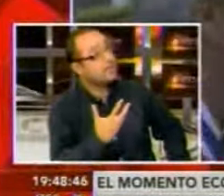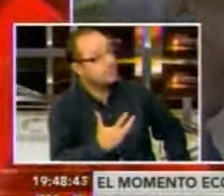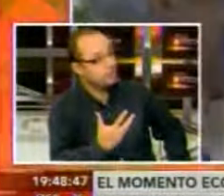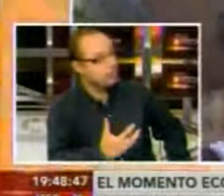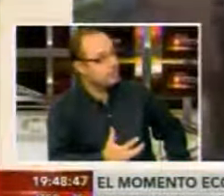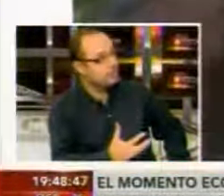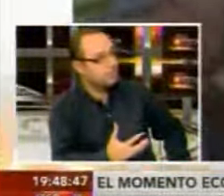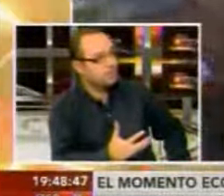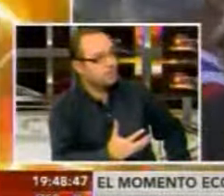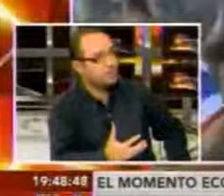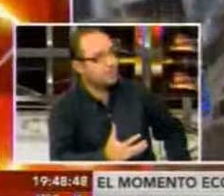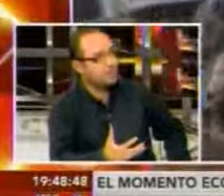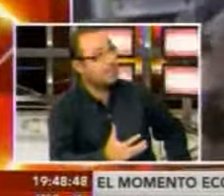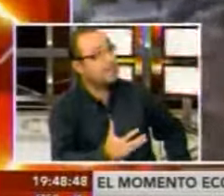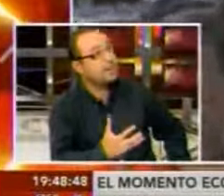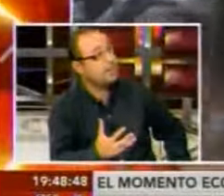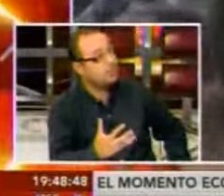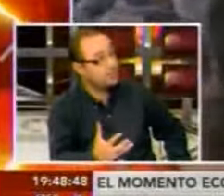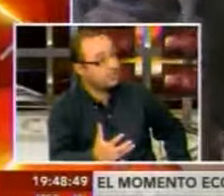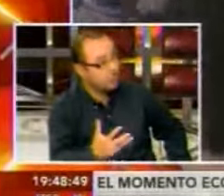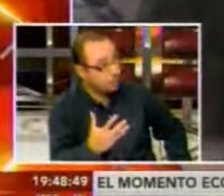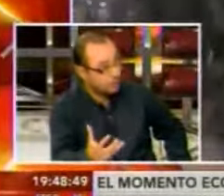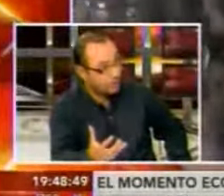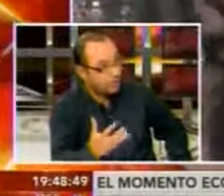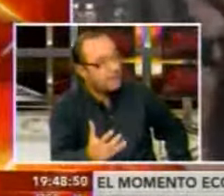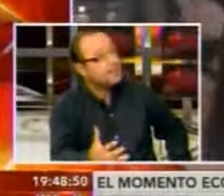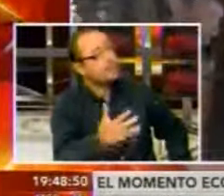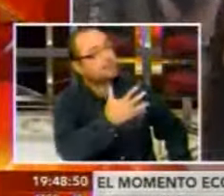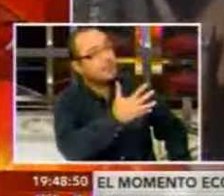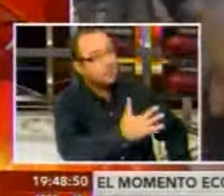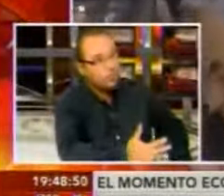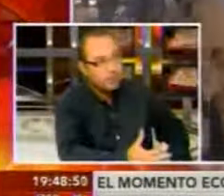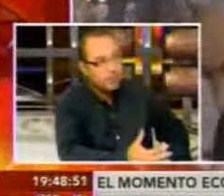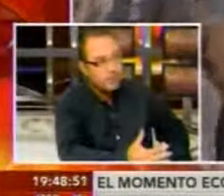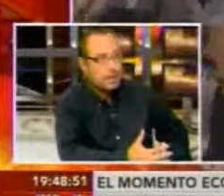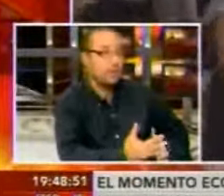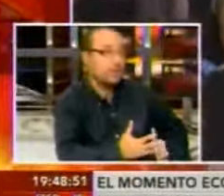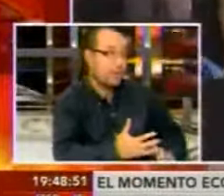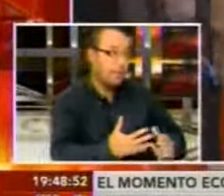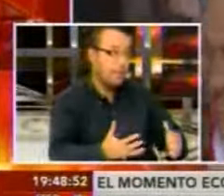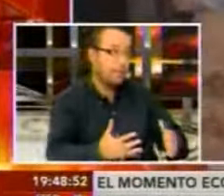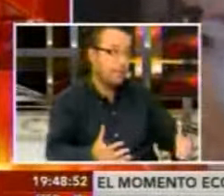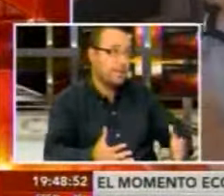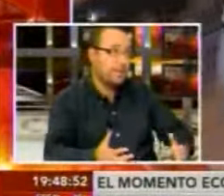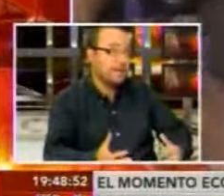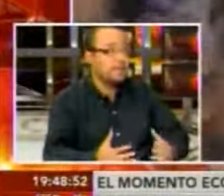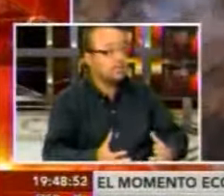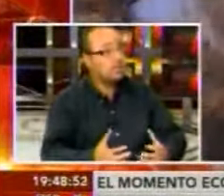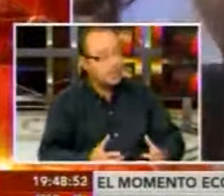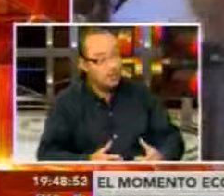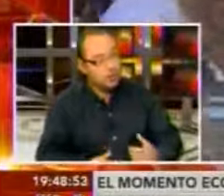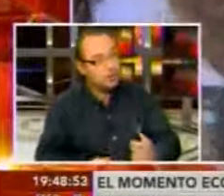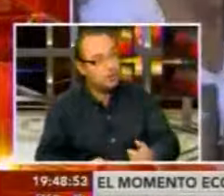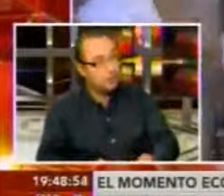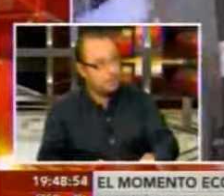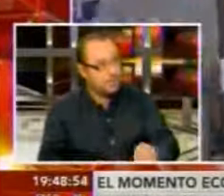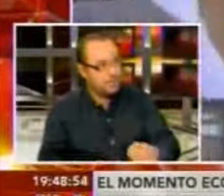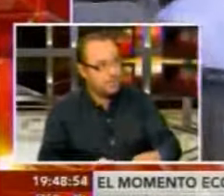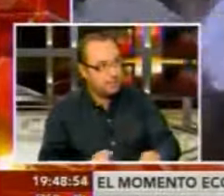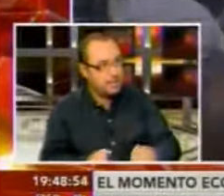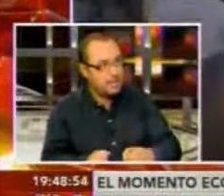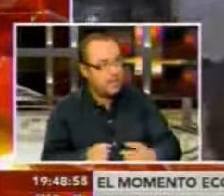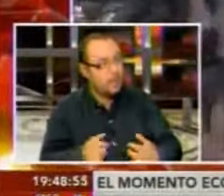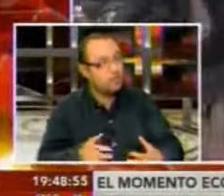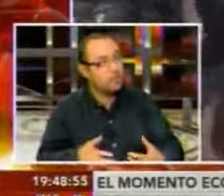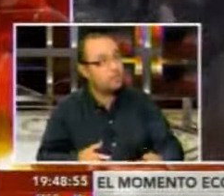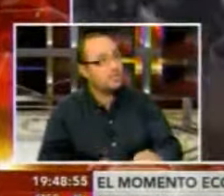lugar, lo que también explica el hecho de que el gobierno del presidente Piñera no haya podido entregarle la banda presidencial a uno de su mismo color político,